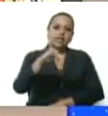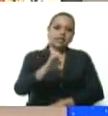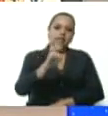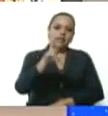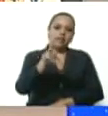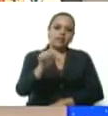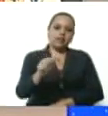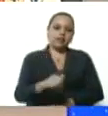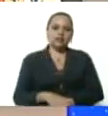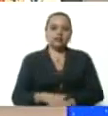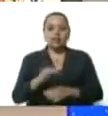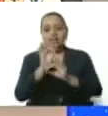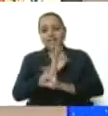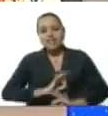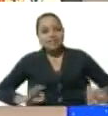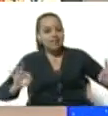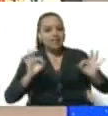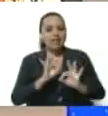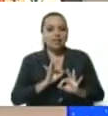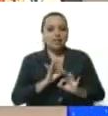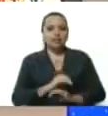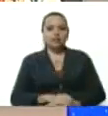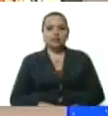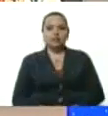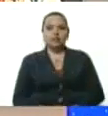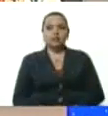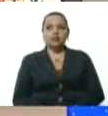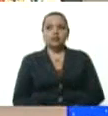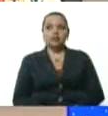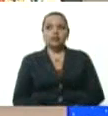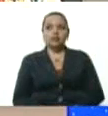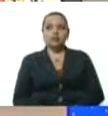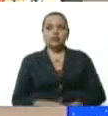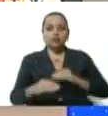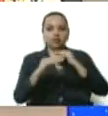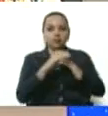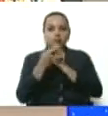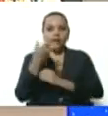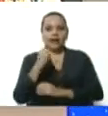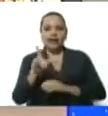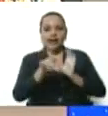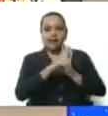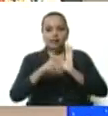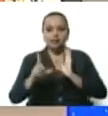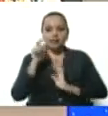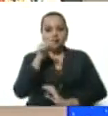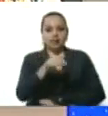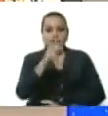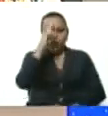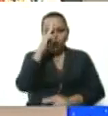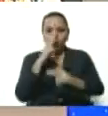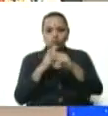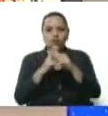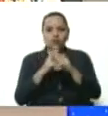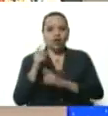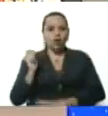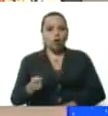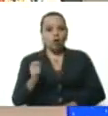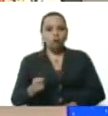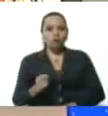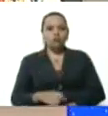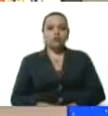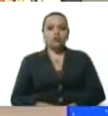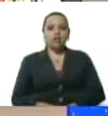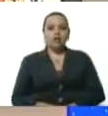bajo ningún concepto, y así también hay jurisprudencia de esta honorable Corte, se